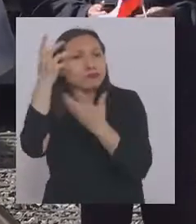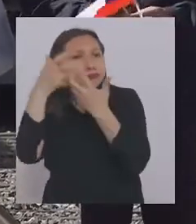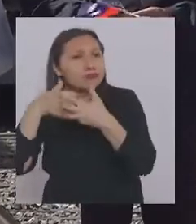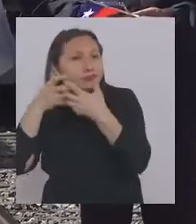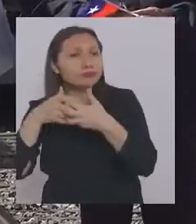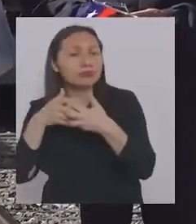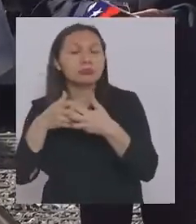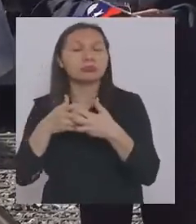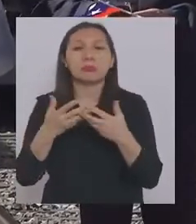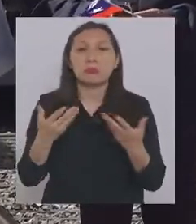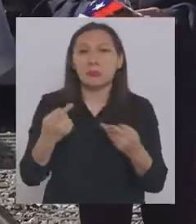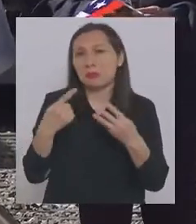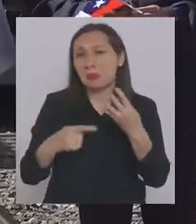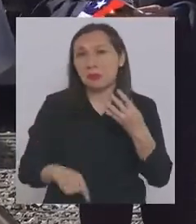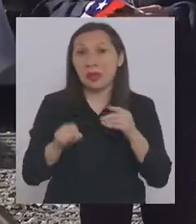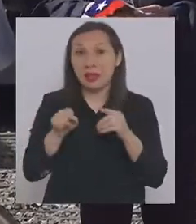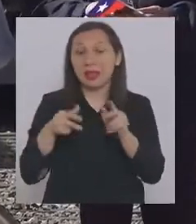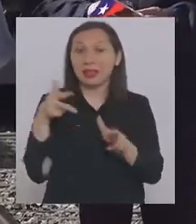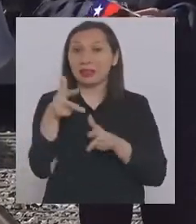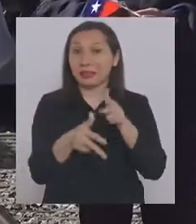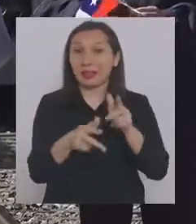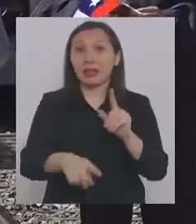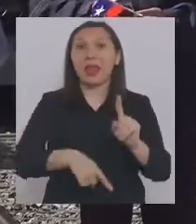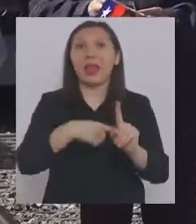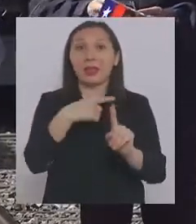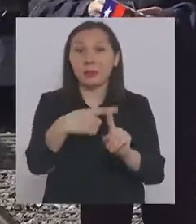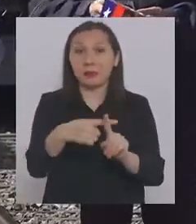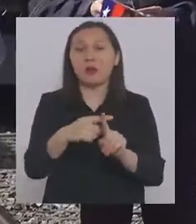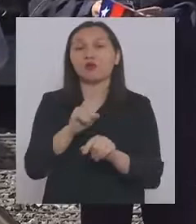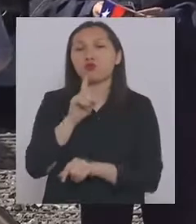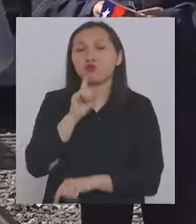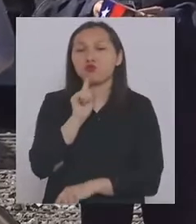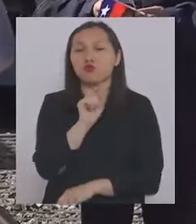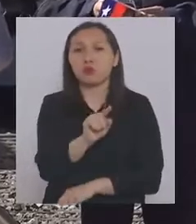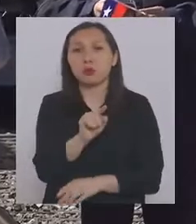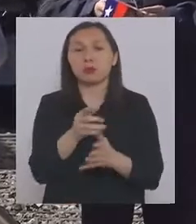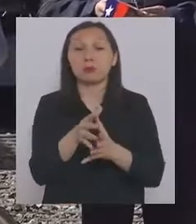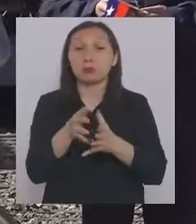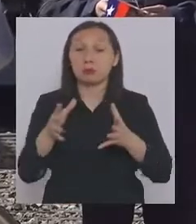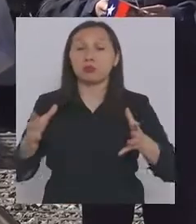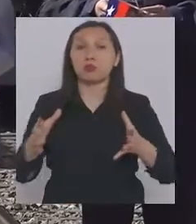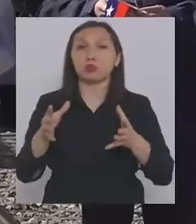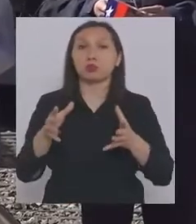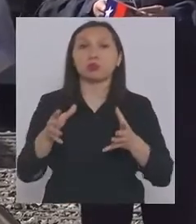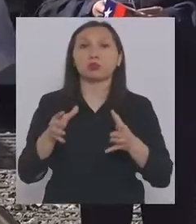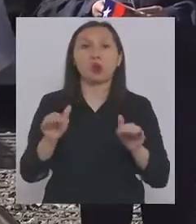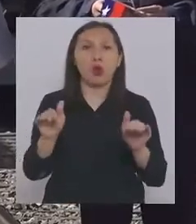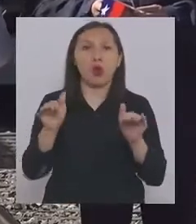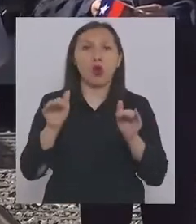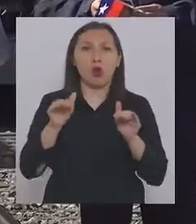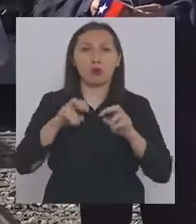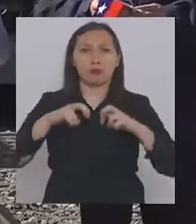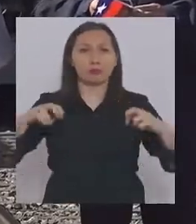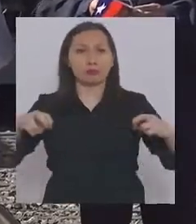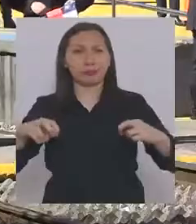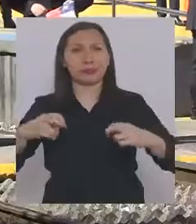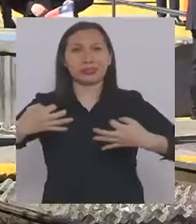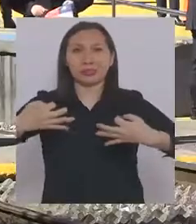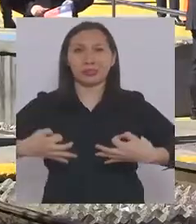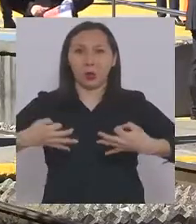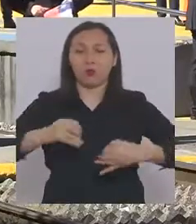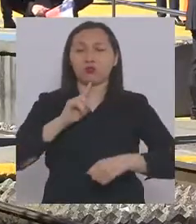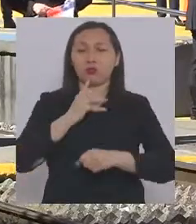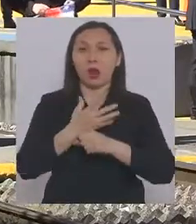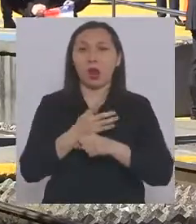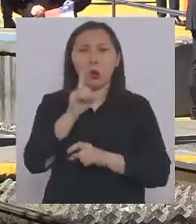elaboración. Y estos trenes, además, tienen una gran cantidad de comodidades y de seguridades